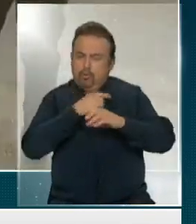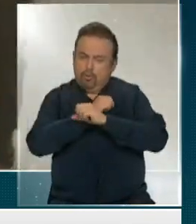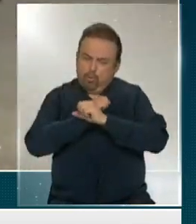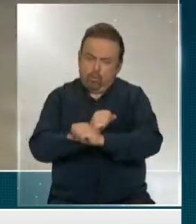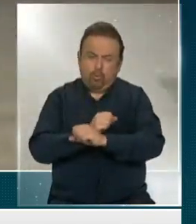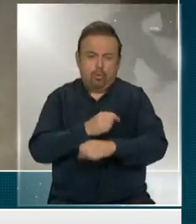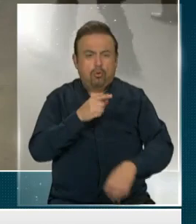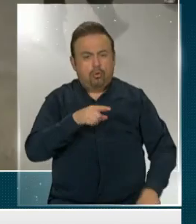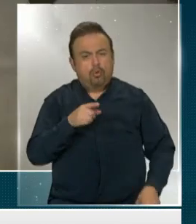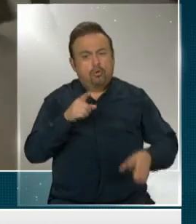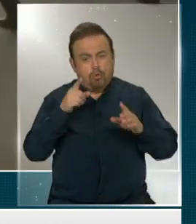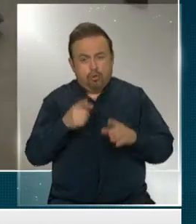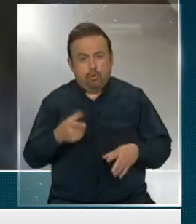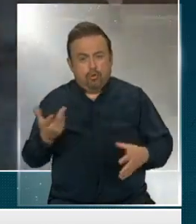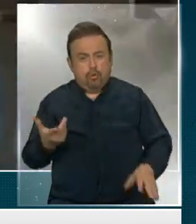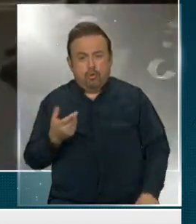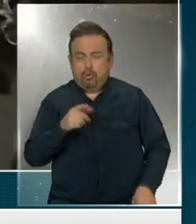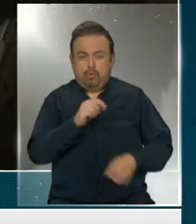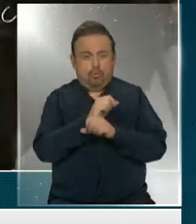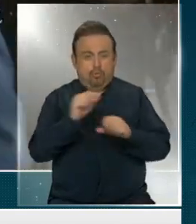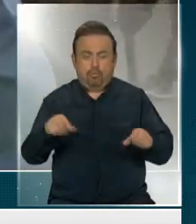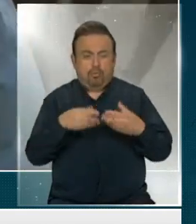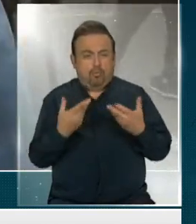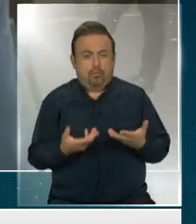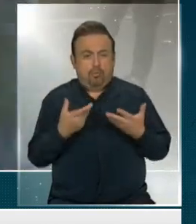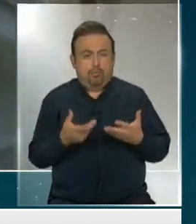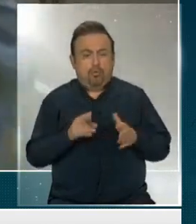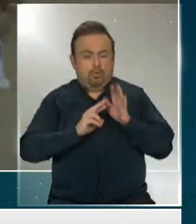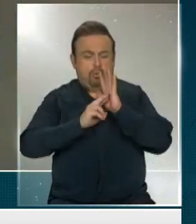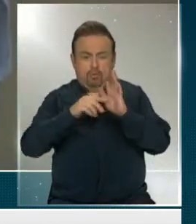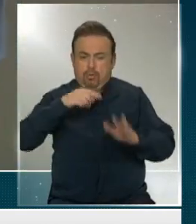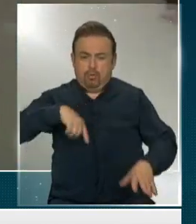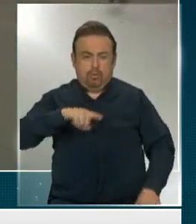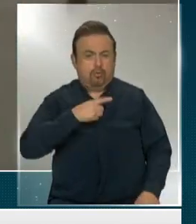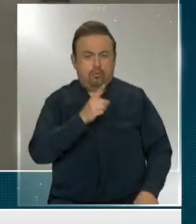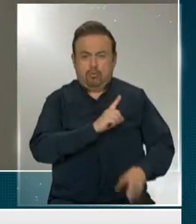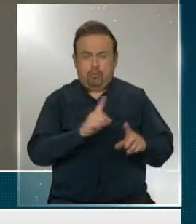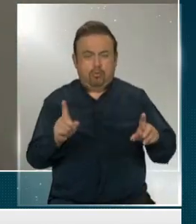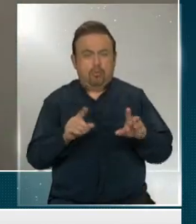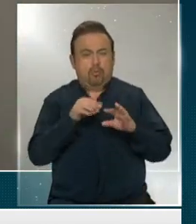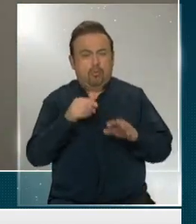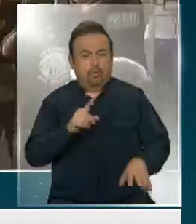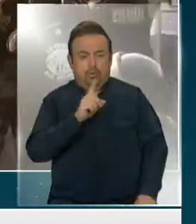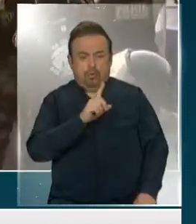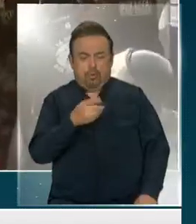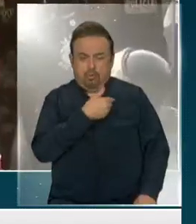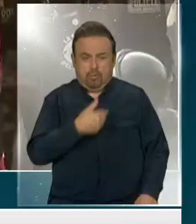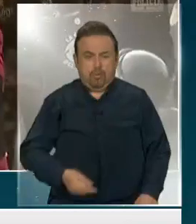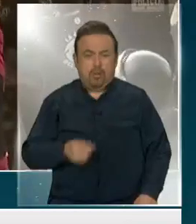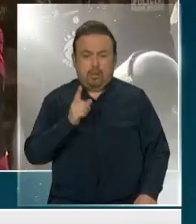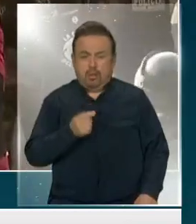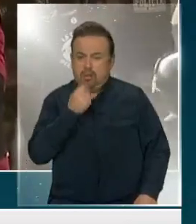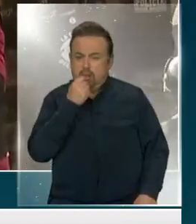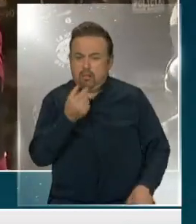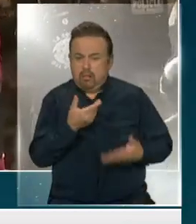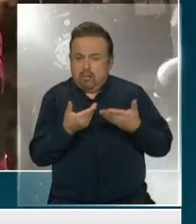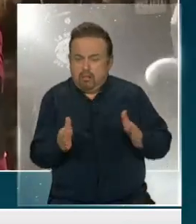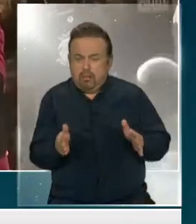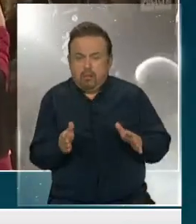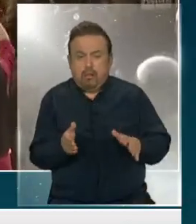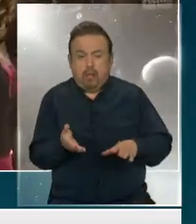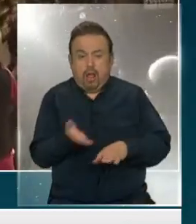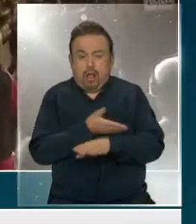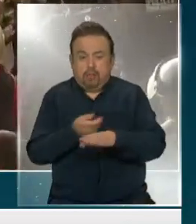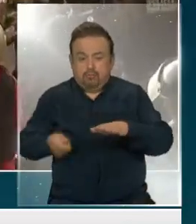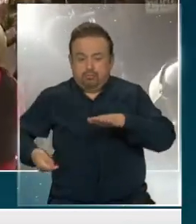Los corruptos no pueden de ninguna manera representarnos. Ningún presidente debe tener acusaciones de haber